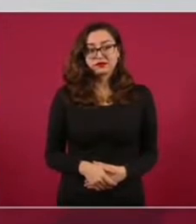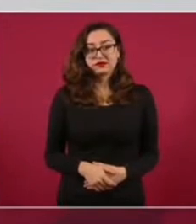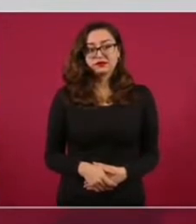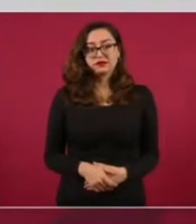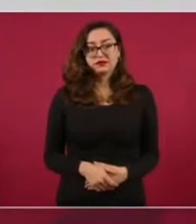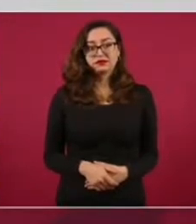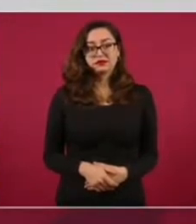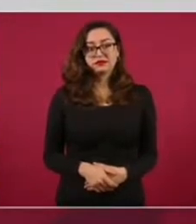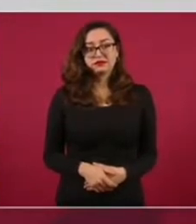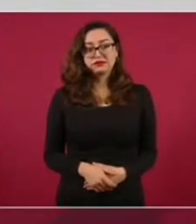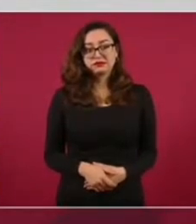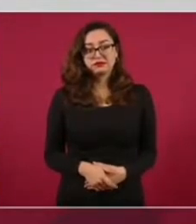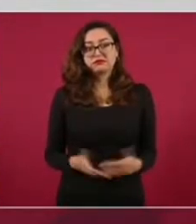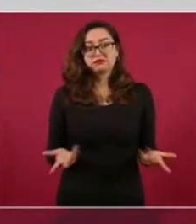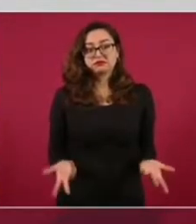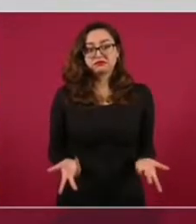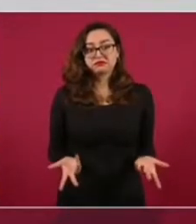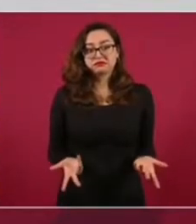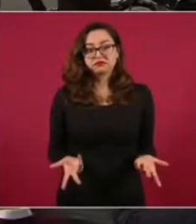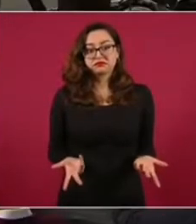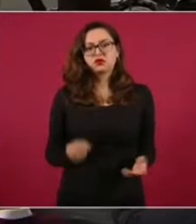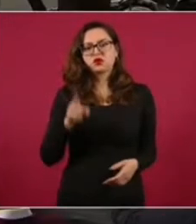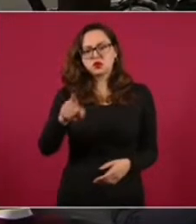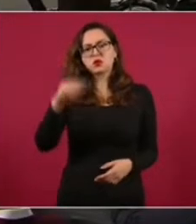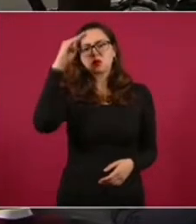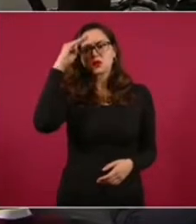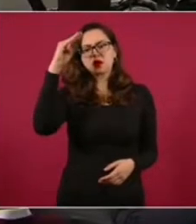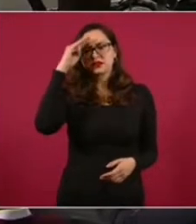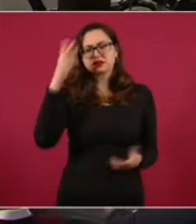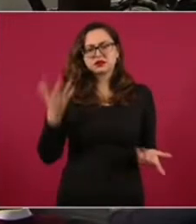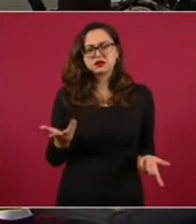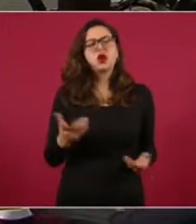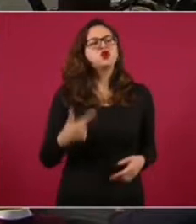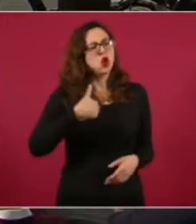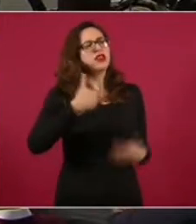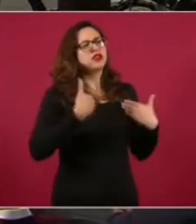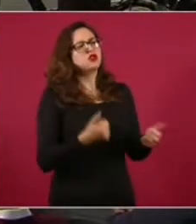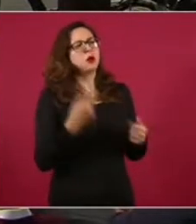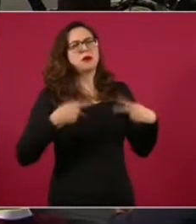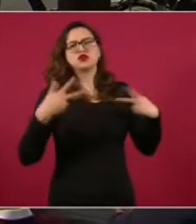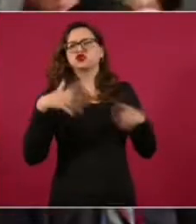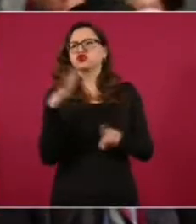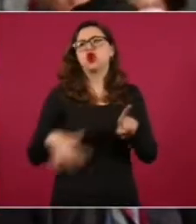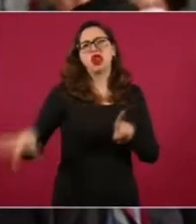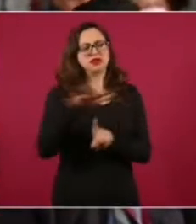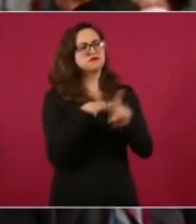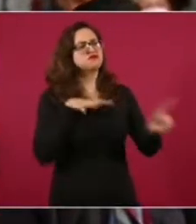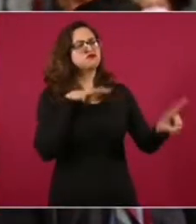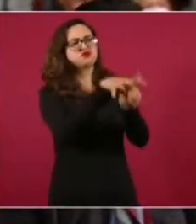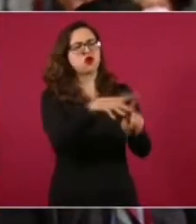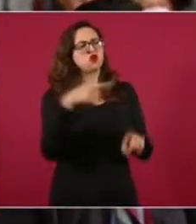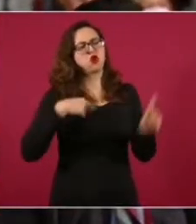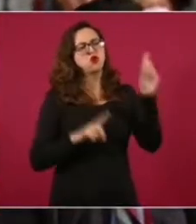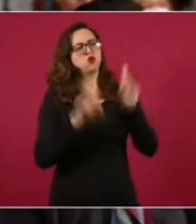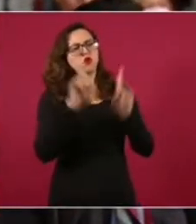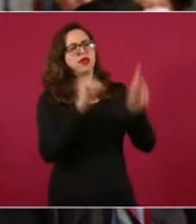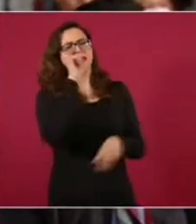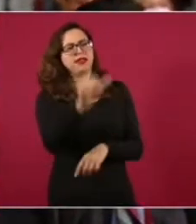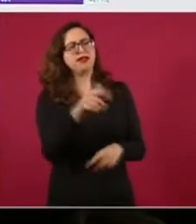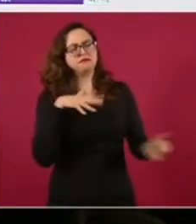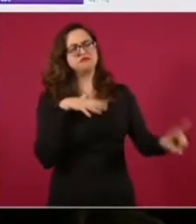Entiendo ¿Cuál, su popularidad. ¿Cuál otro presidente consideras? No cuestiono su popularidad. Bolsonaro. Sí. No cuestiono su popularidad.